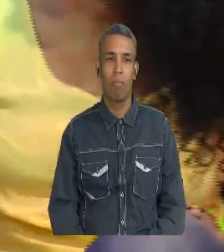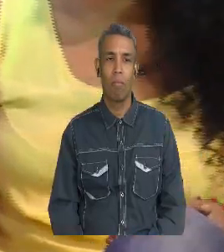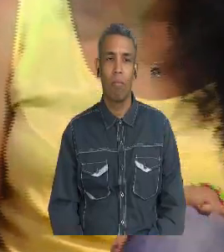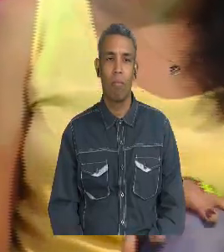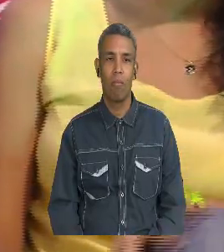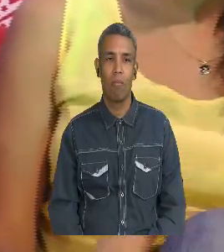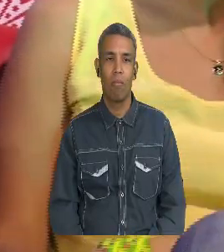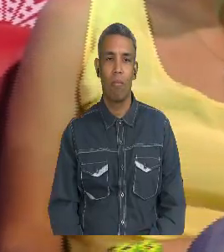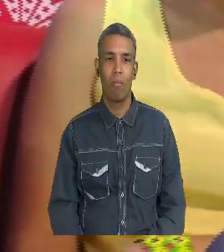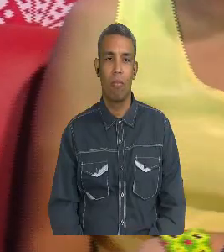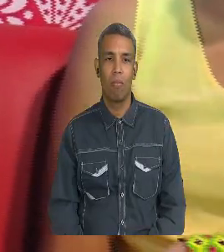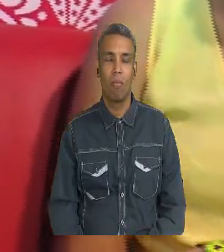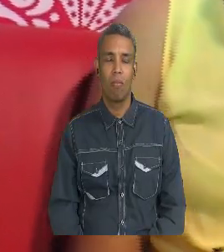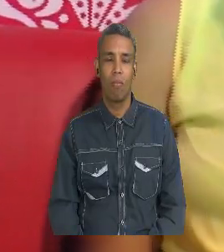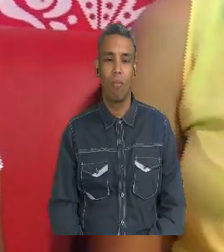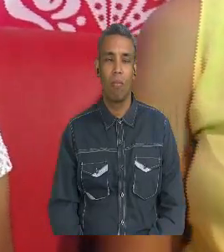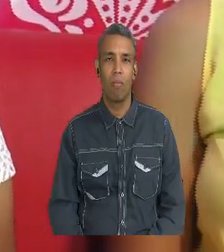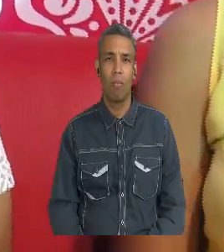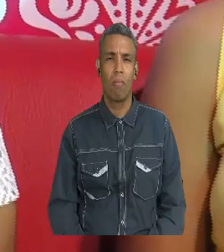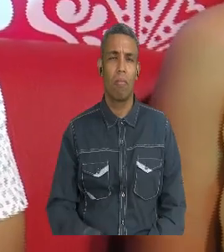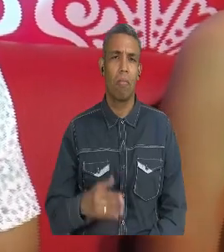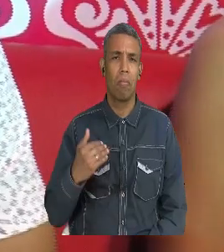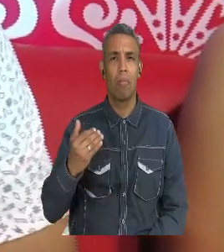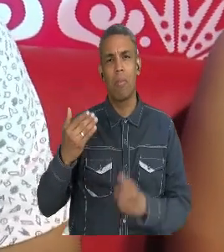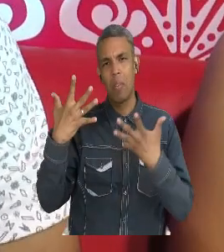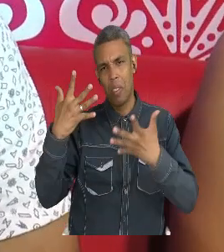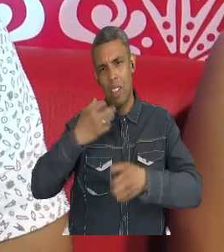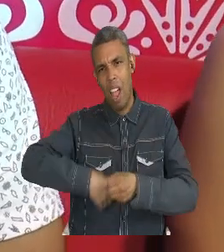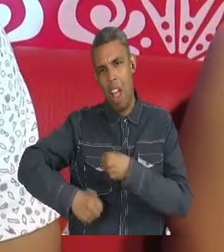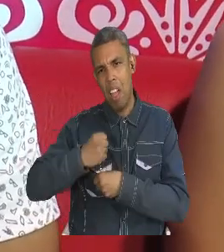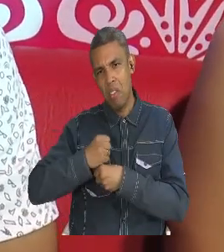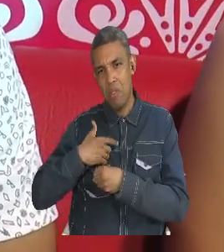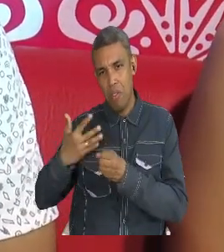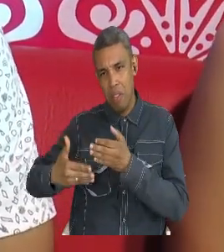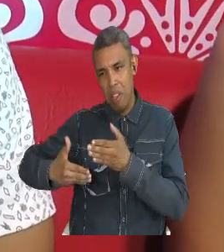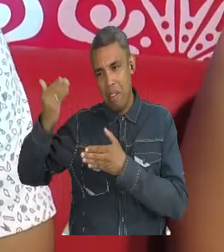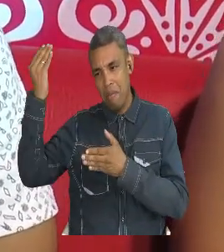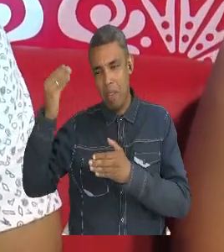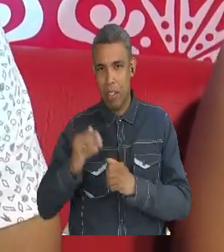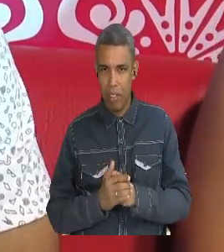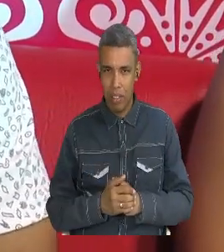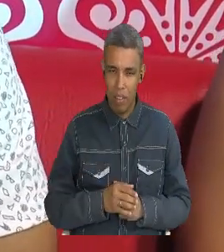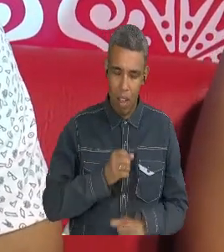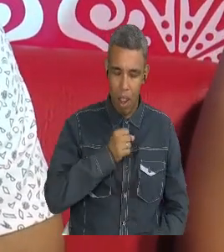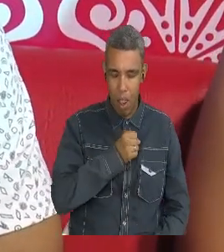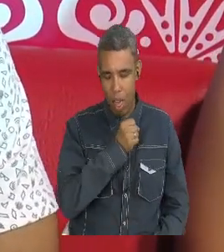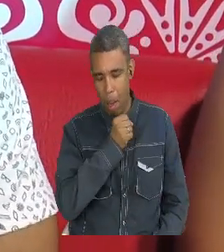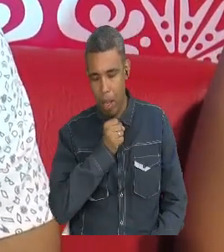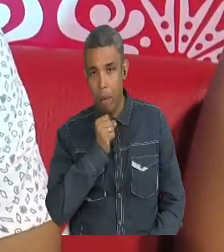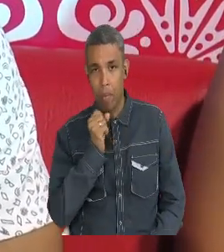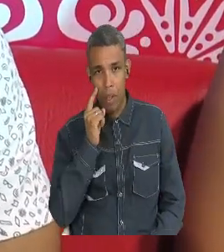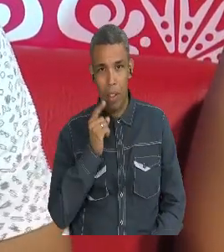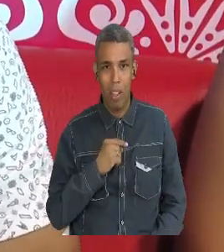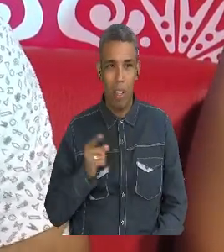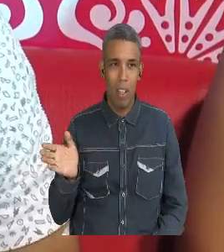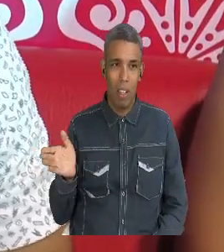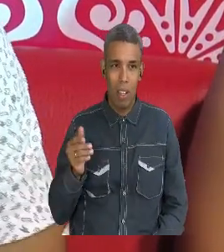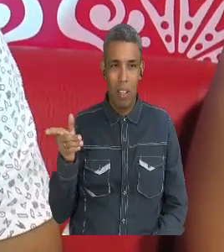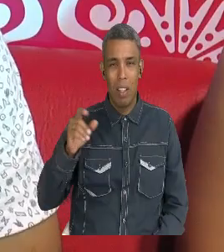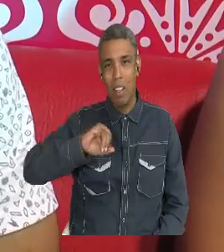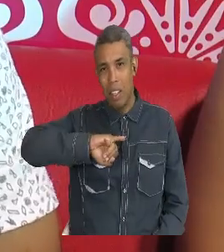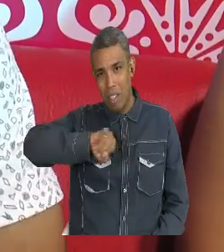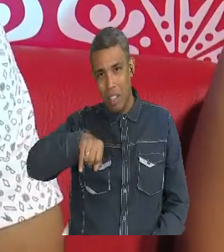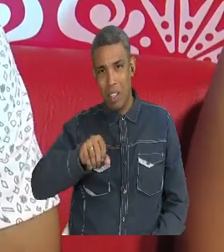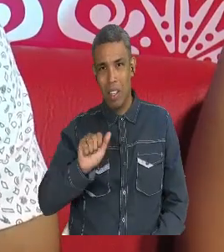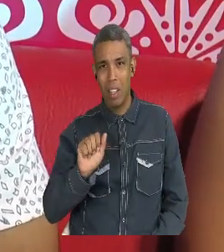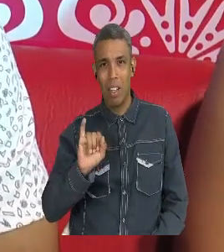desde los... hace 10 años aproximadamente, agradecido con Jairo Andrés de la Osa, nuestro rey, quien fue el